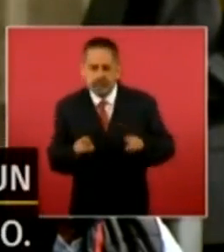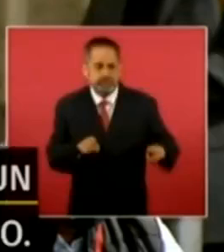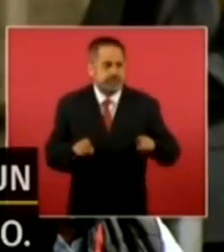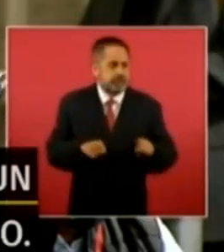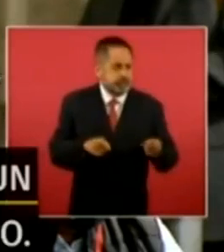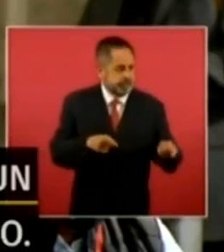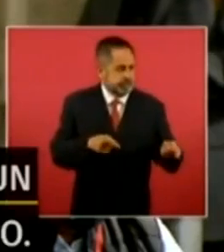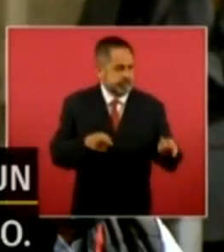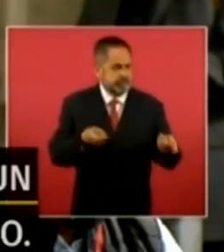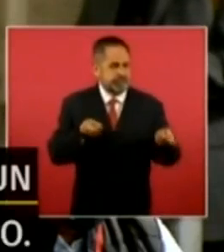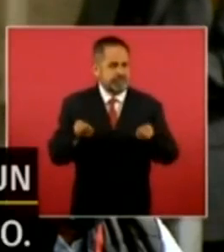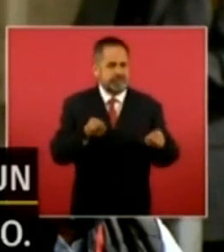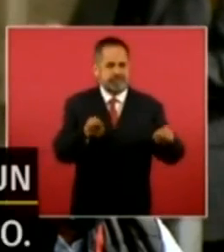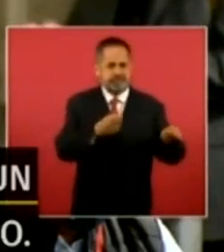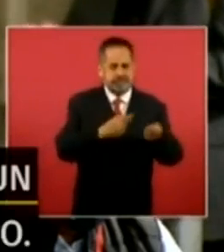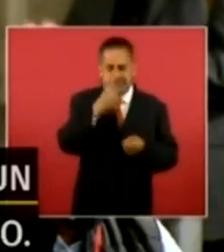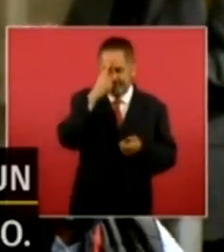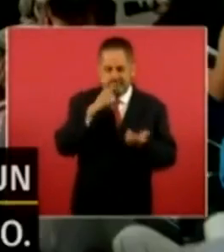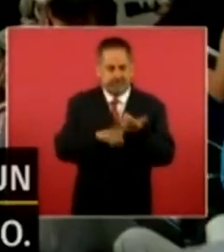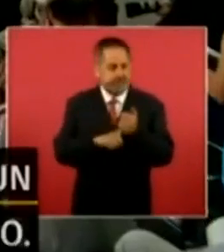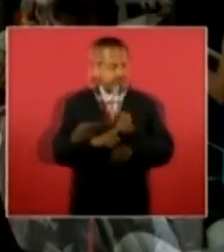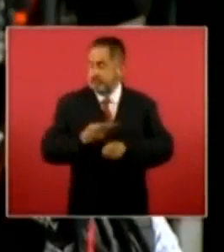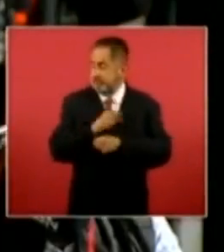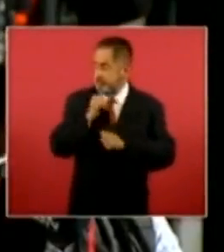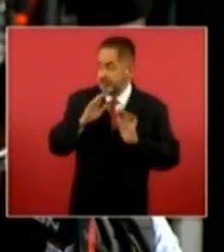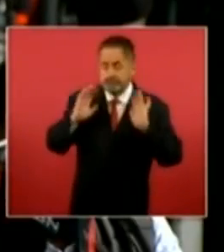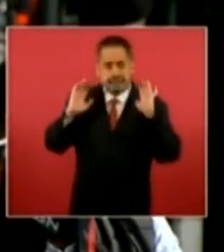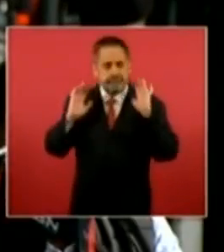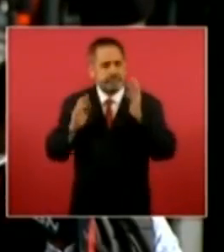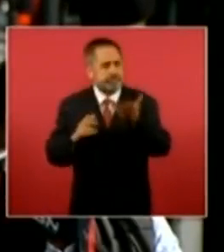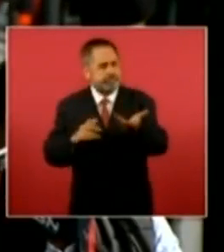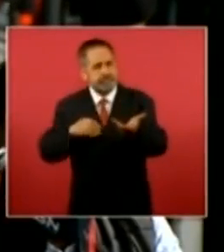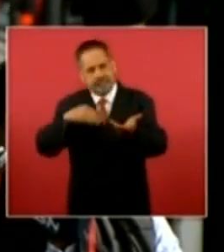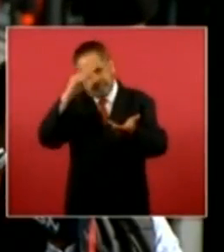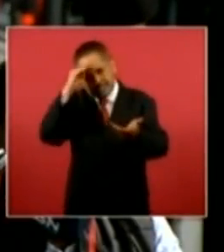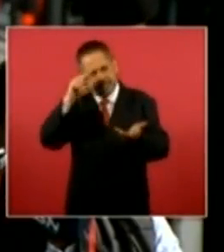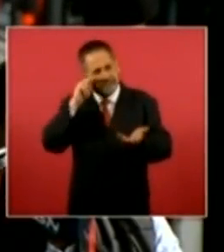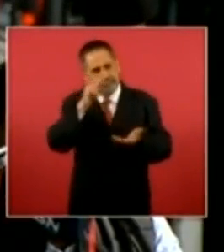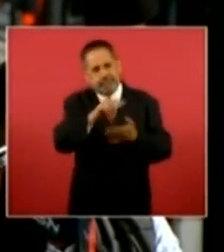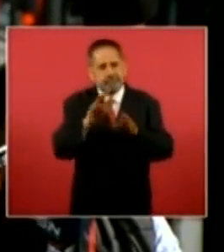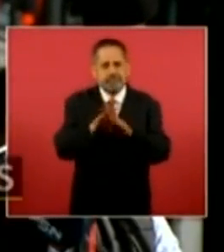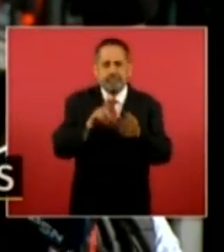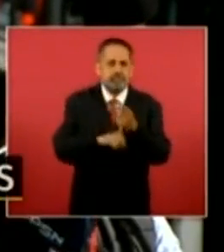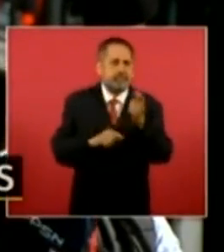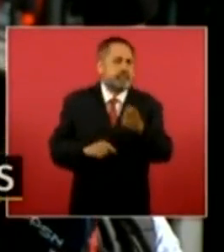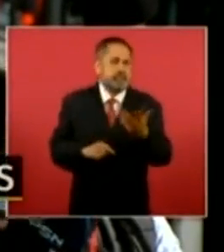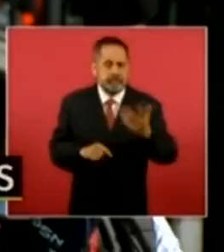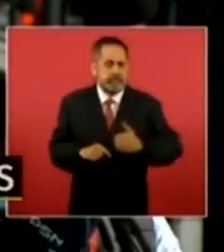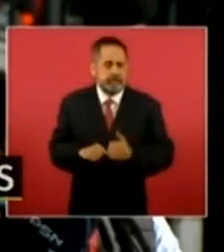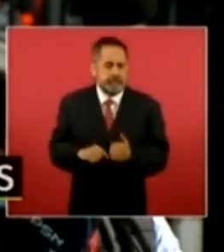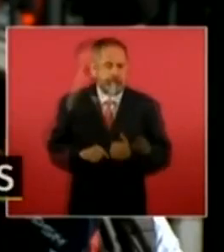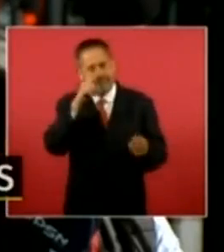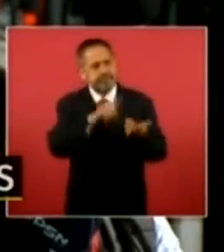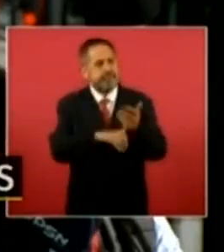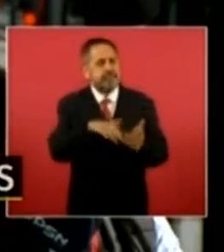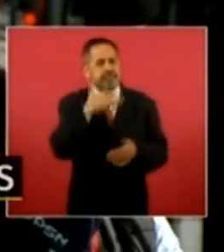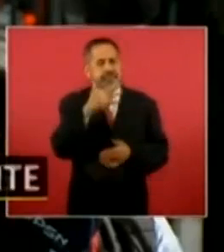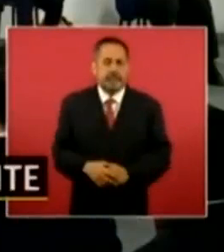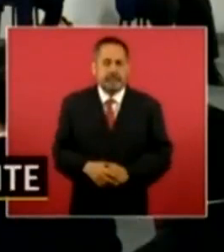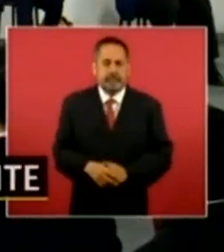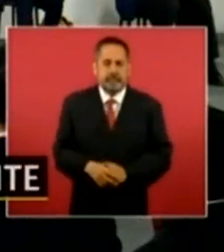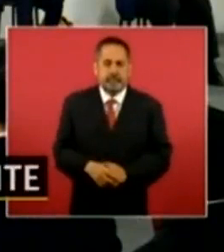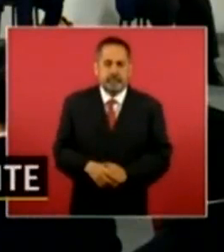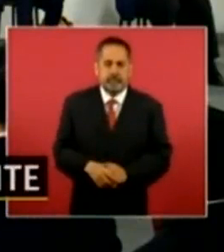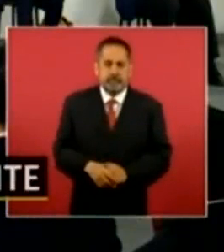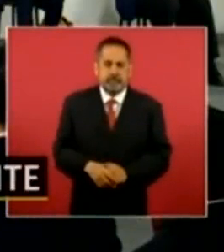que se servía con un perfil o un cargo más bajo en este. ¿Usted cómo observa que se hayan valido de estas personas caso de Peña